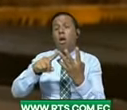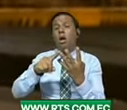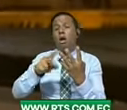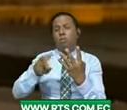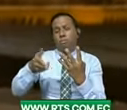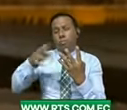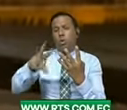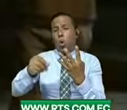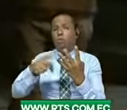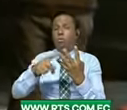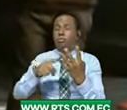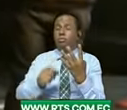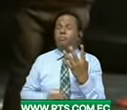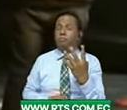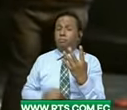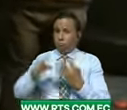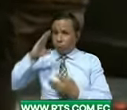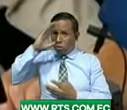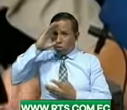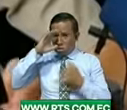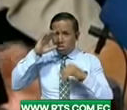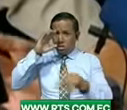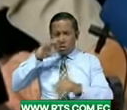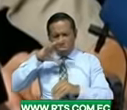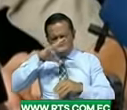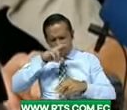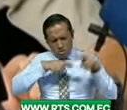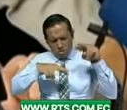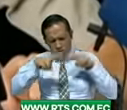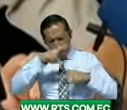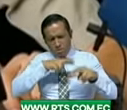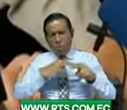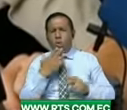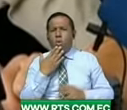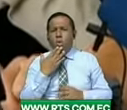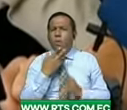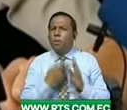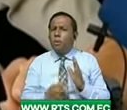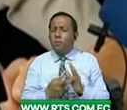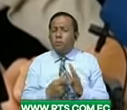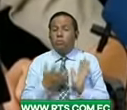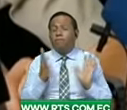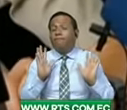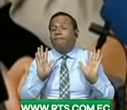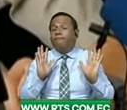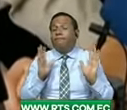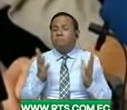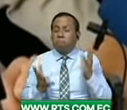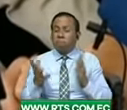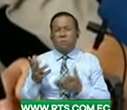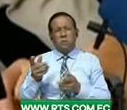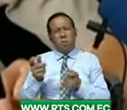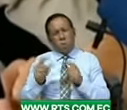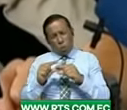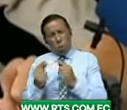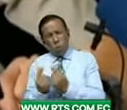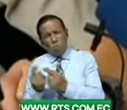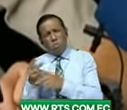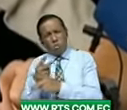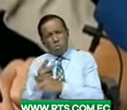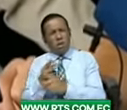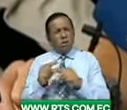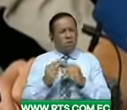La policía investiga el móvil de este ataque. La situación de ajuste de cuentas por disputa de territorio, por la situación